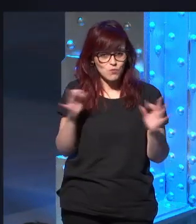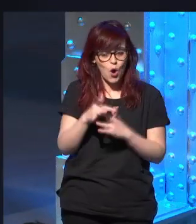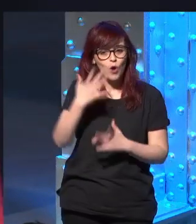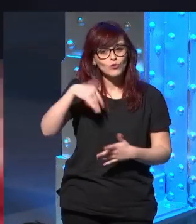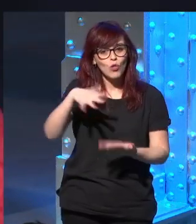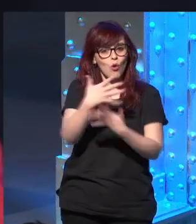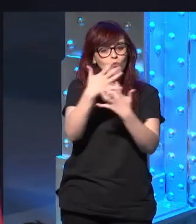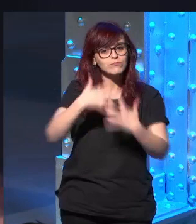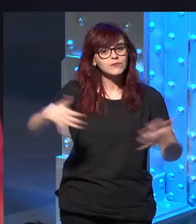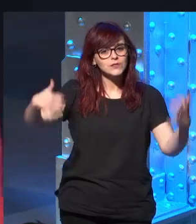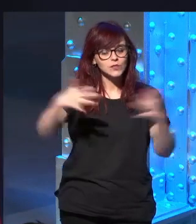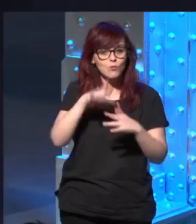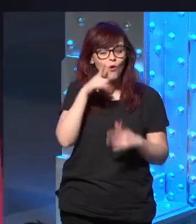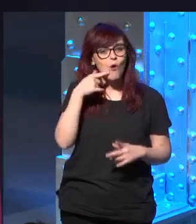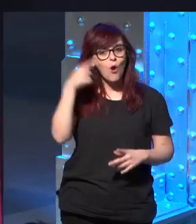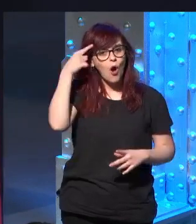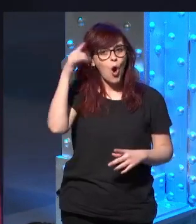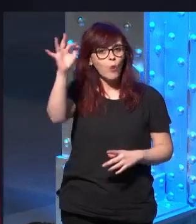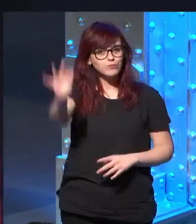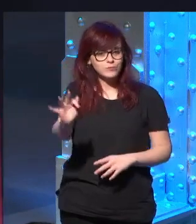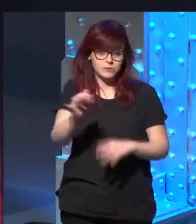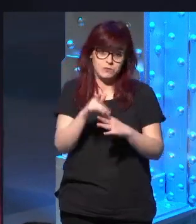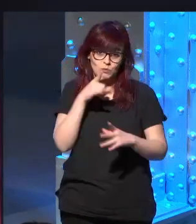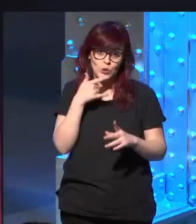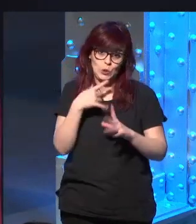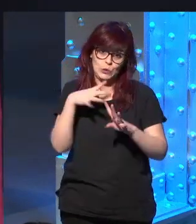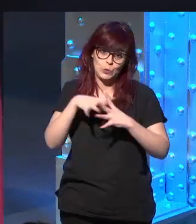aquí, que vivimos un gran optimismo estructural, ¿no?